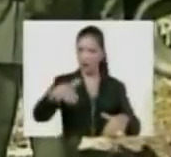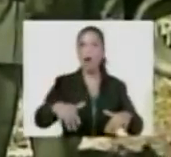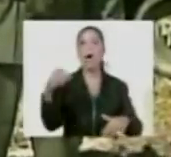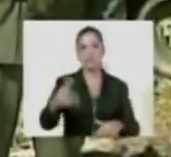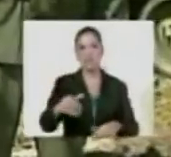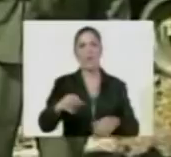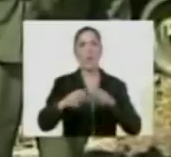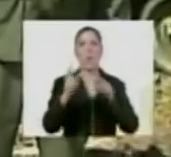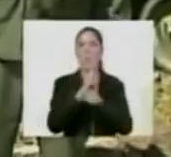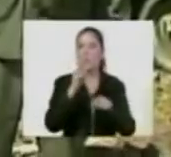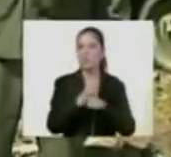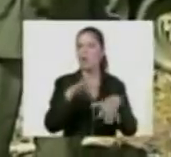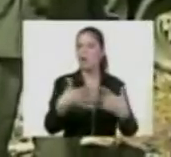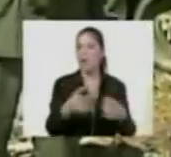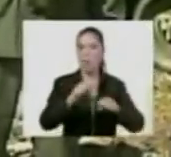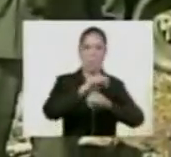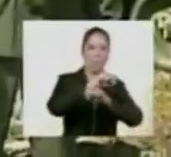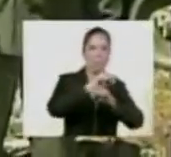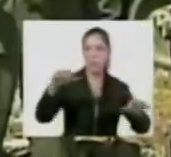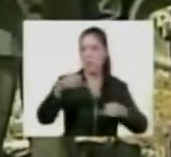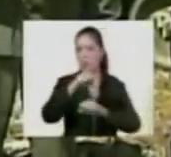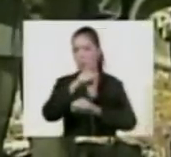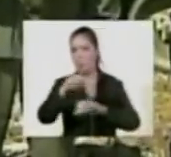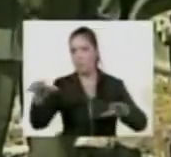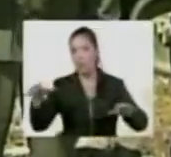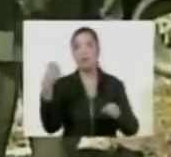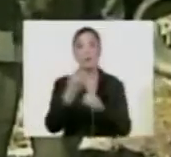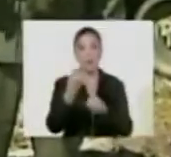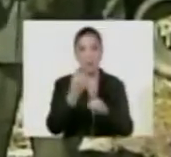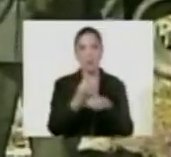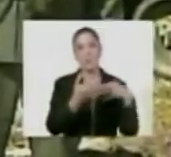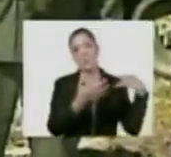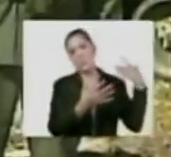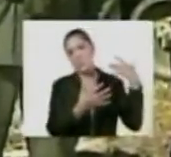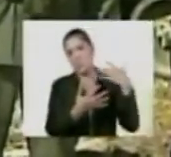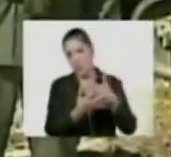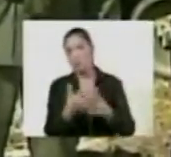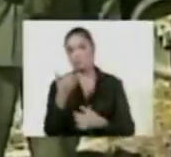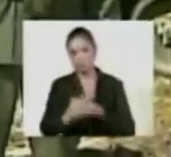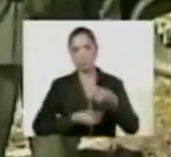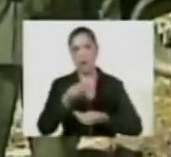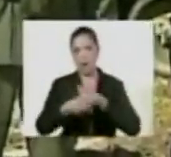explosivos. Todas esas tareas se han venido realizando a lo largo del tiempo.